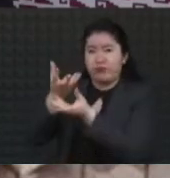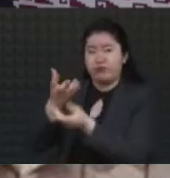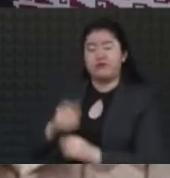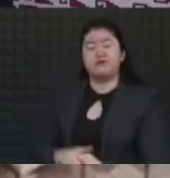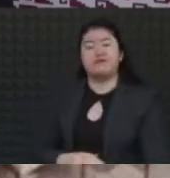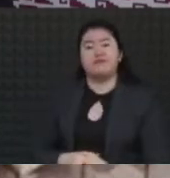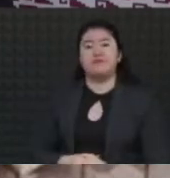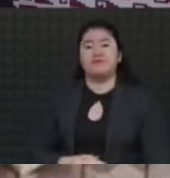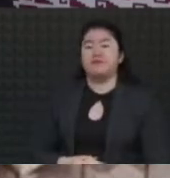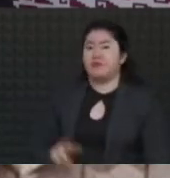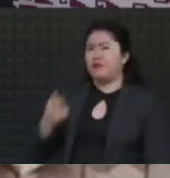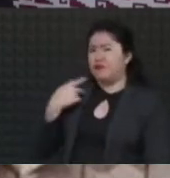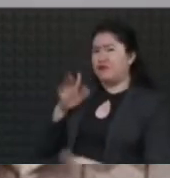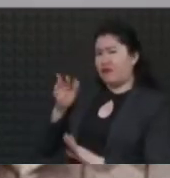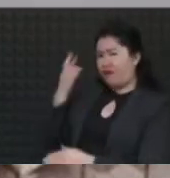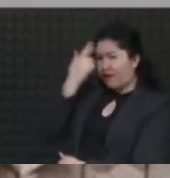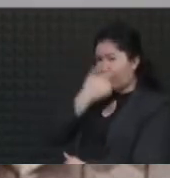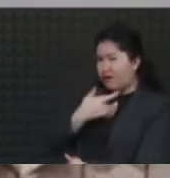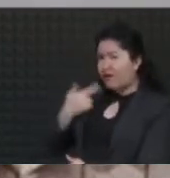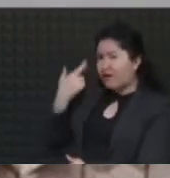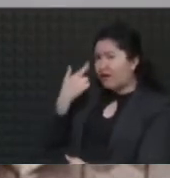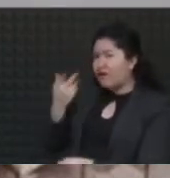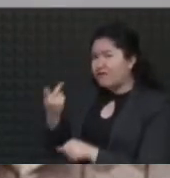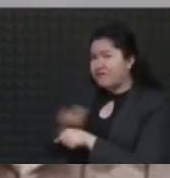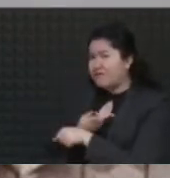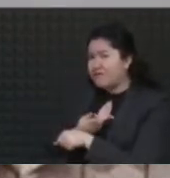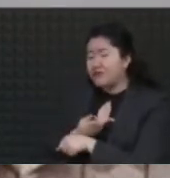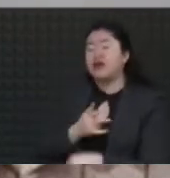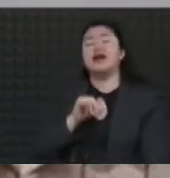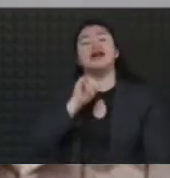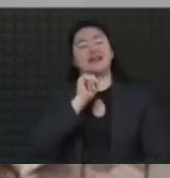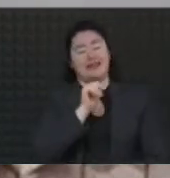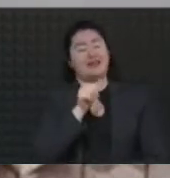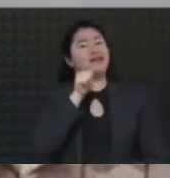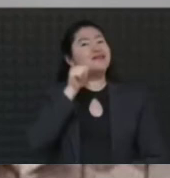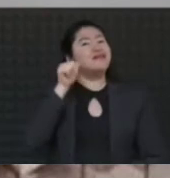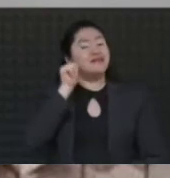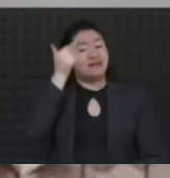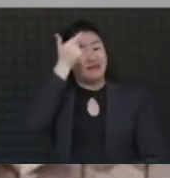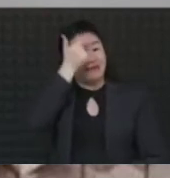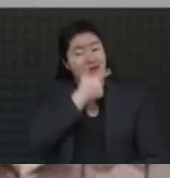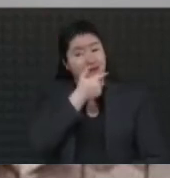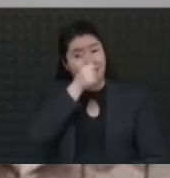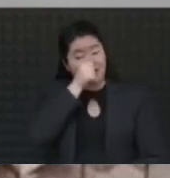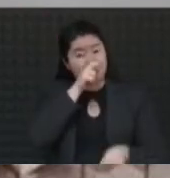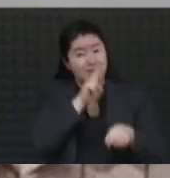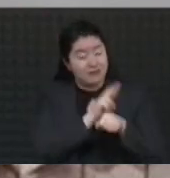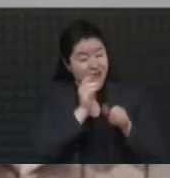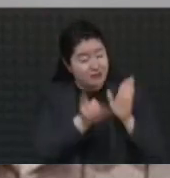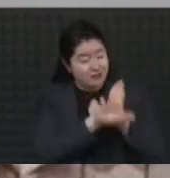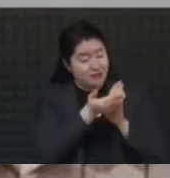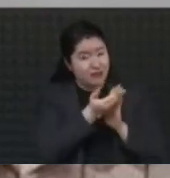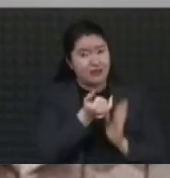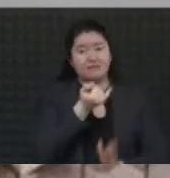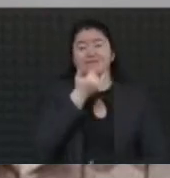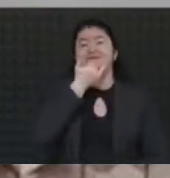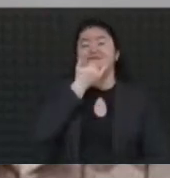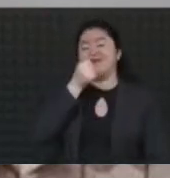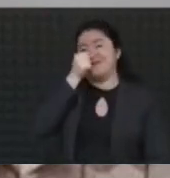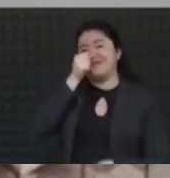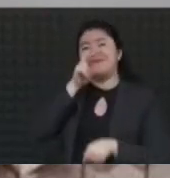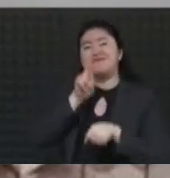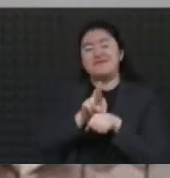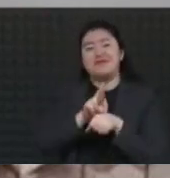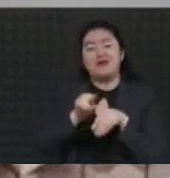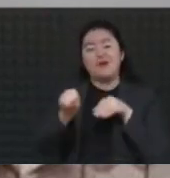lo que pasó? Sí, desde ayer en la noche estuvo el secretario de Obras personalmente, el secretario de Movilidad, Andrés Layuz, estuvo